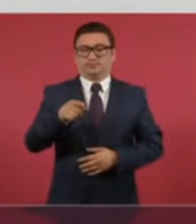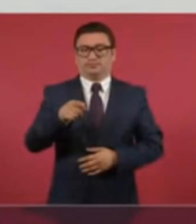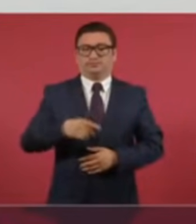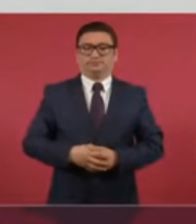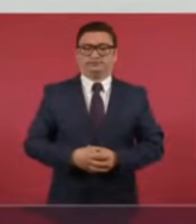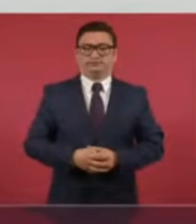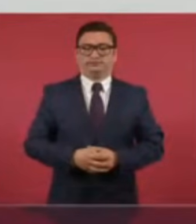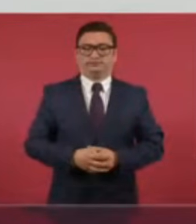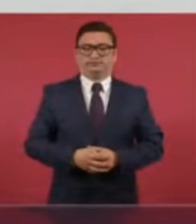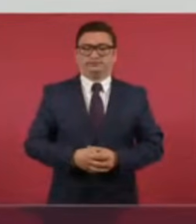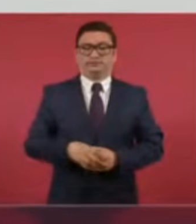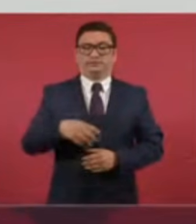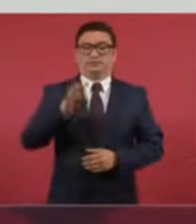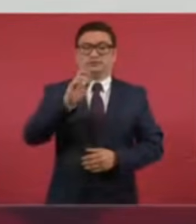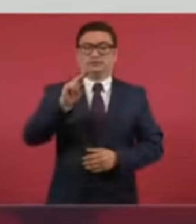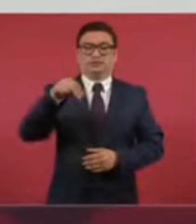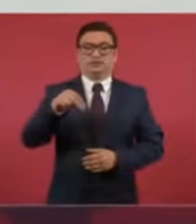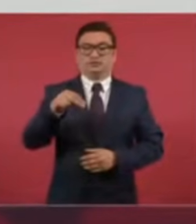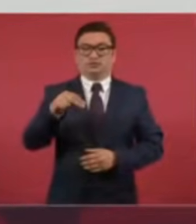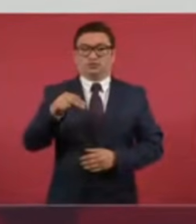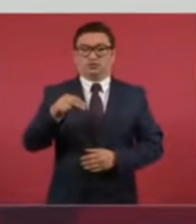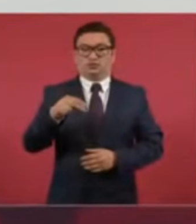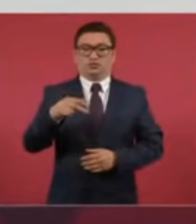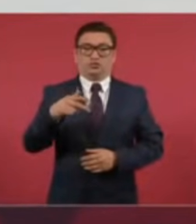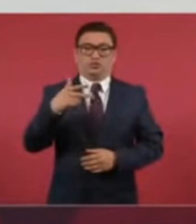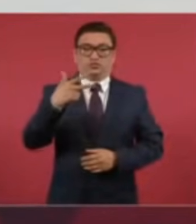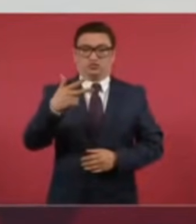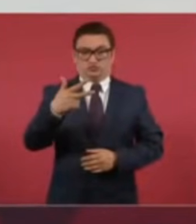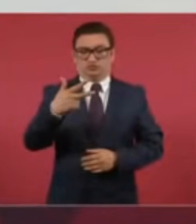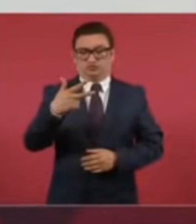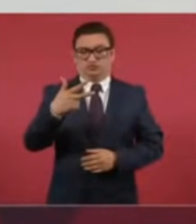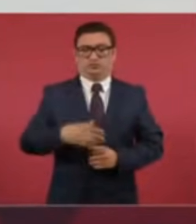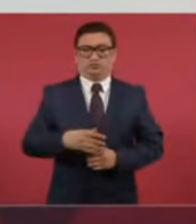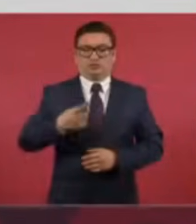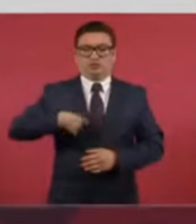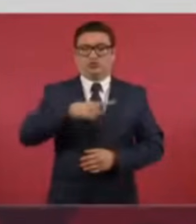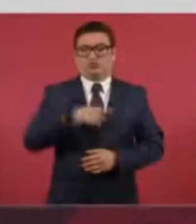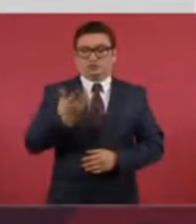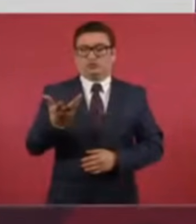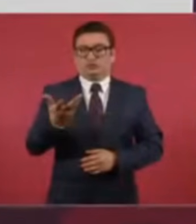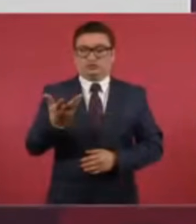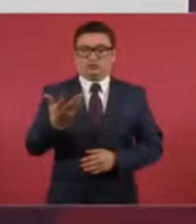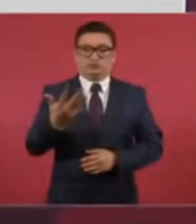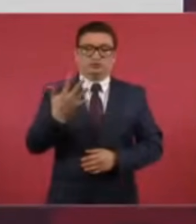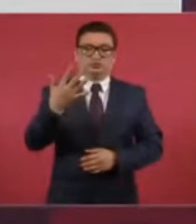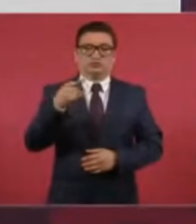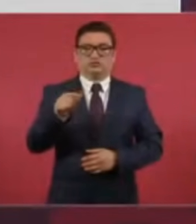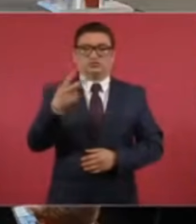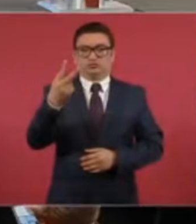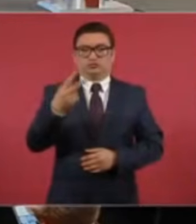Con Peña Nieto, 8.0, y nosotros van a ser 5.2.